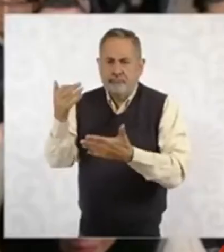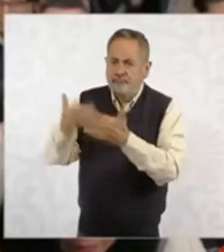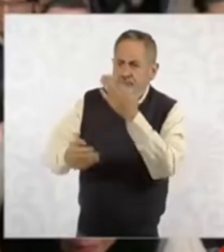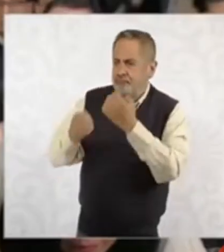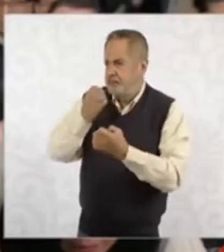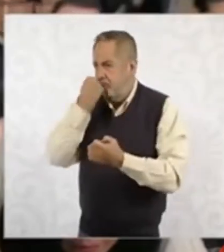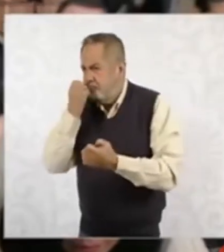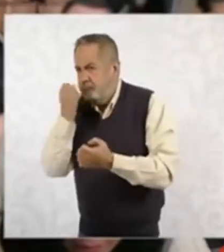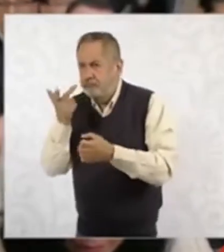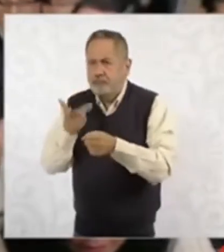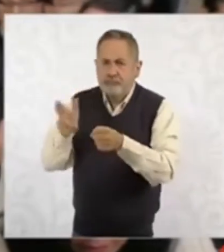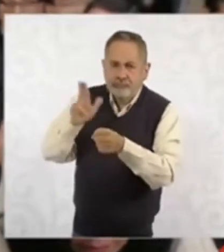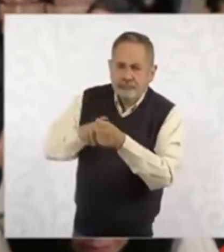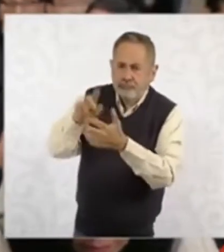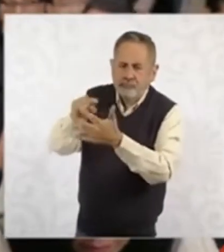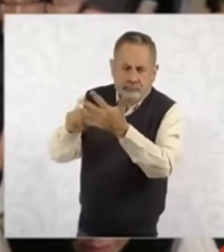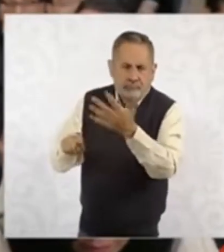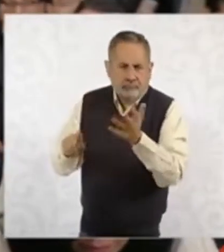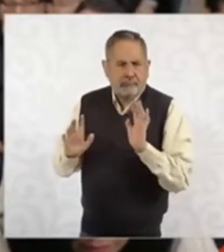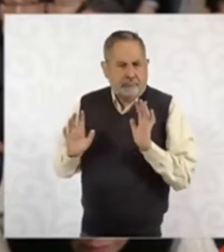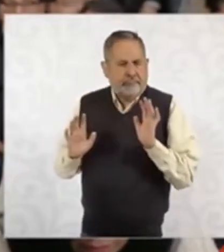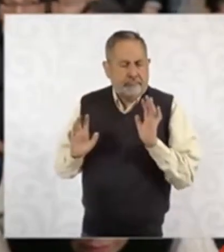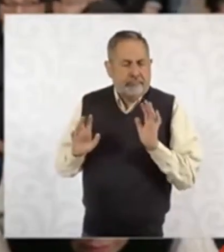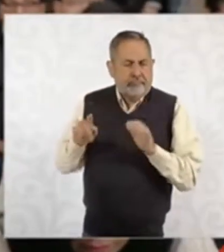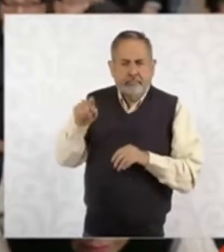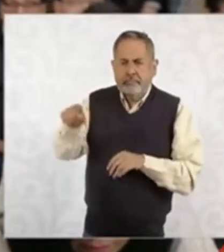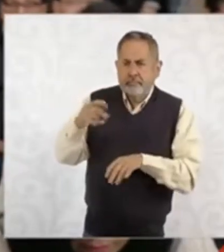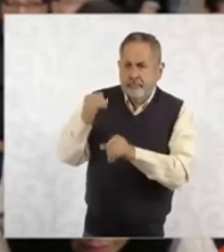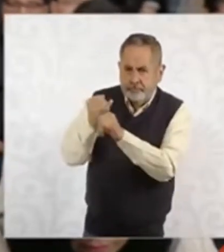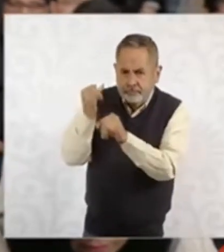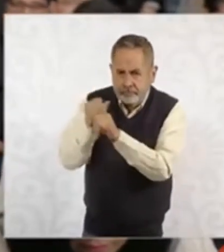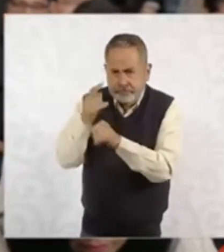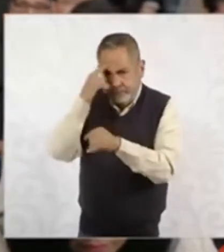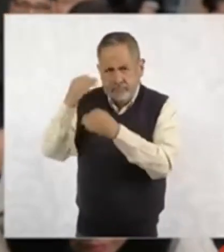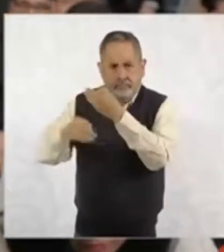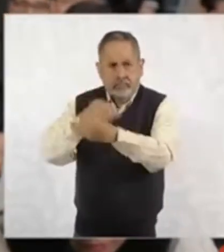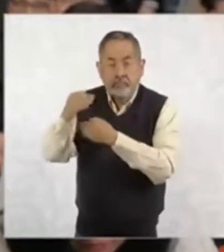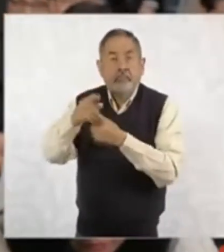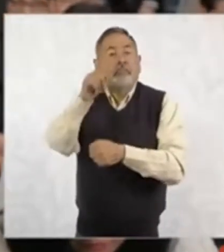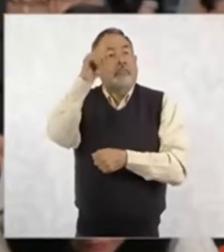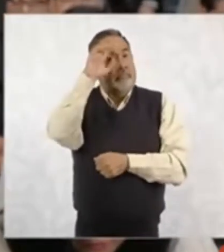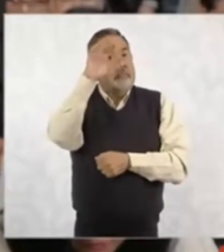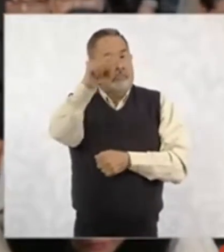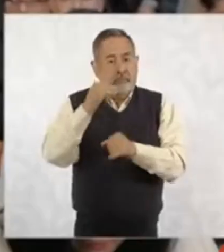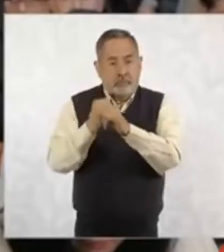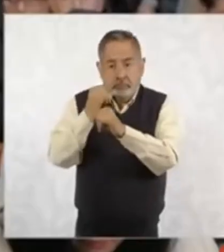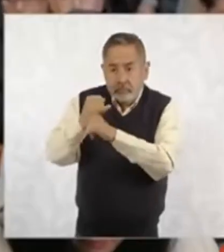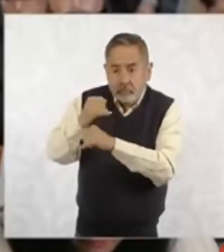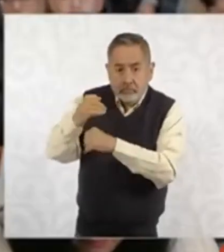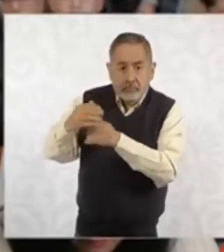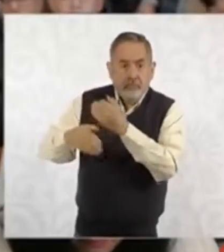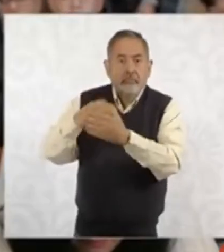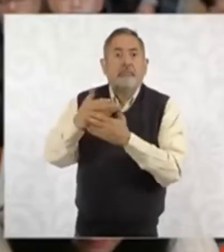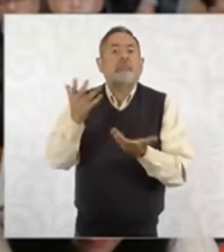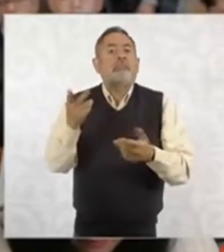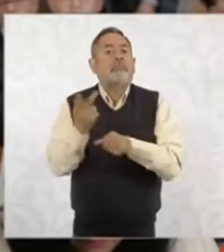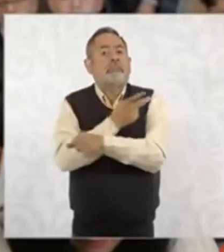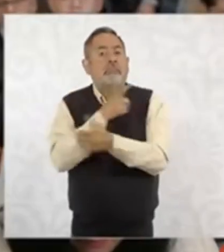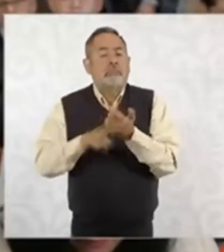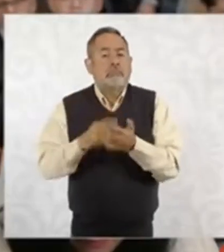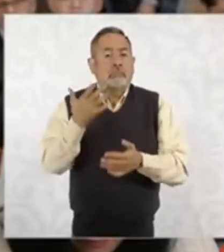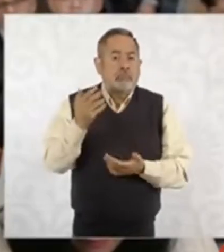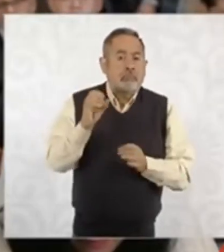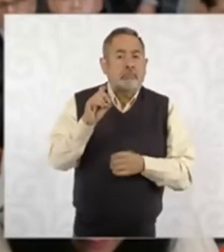en donde hacen falta hospitales, en donde hace falta internet para todos. Por cierto, presidenta, ya le dijeron si vamos al 50, al